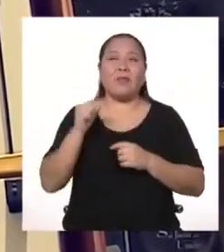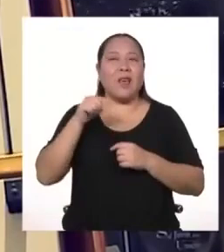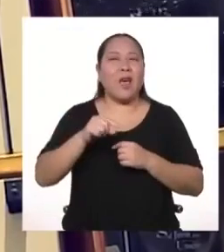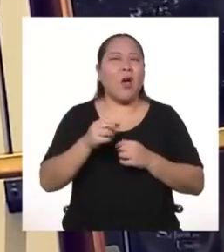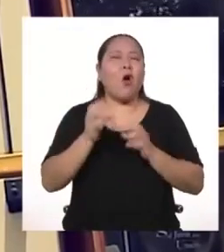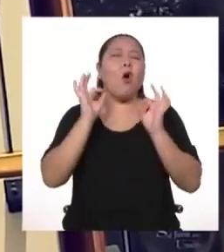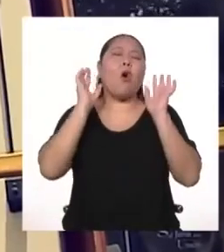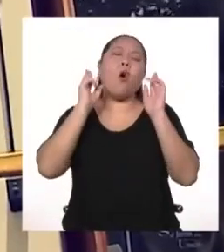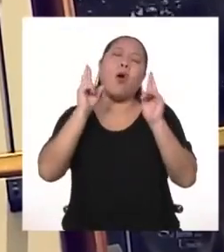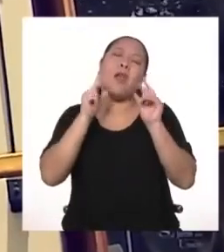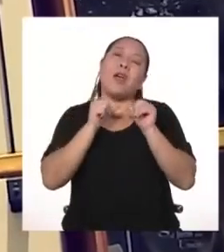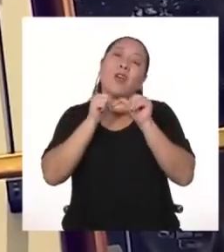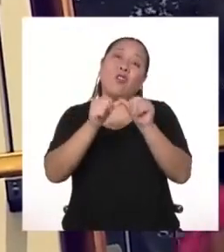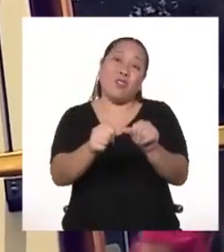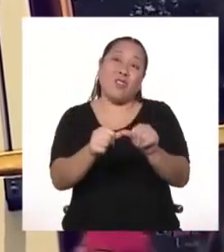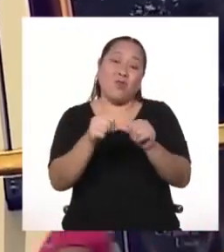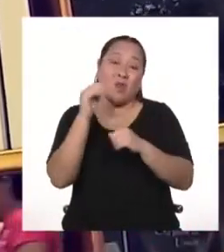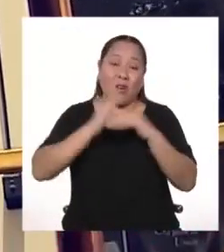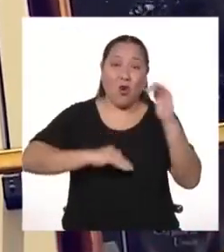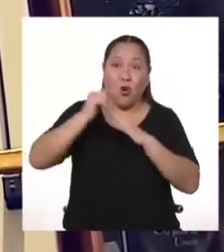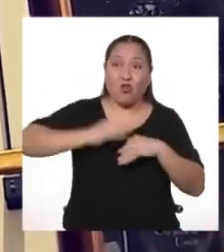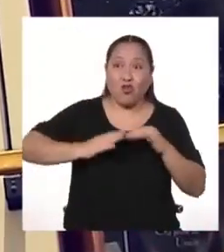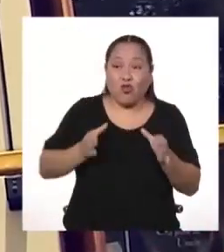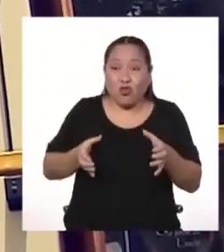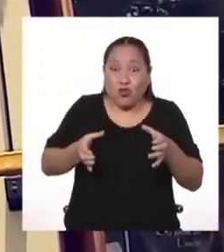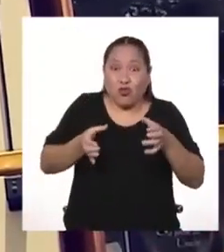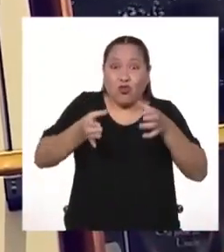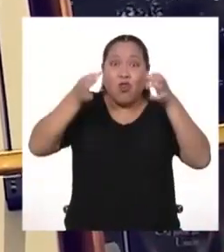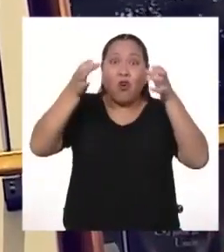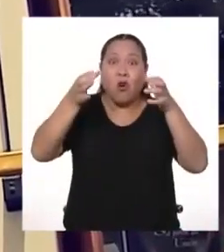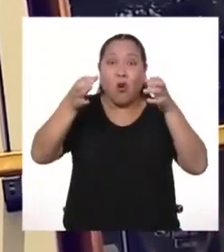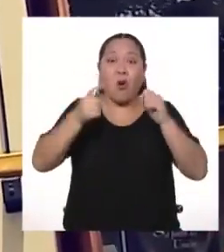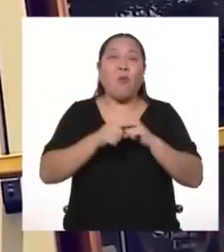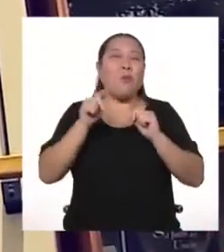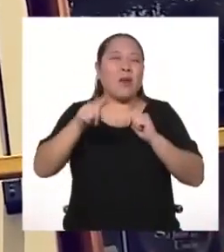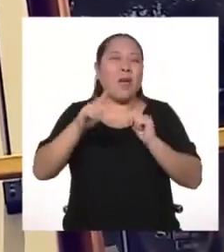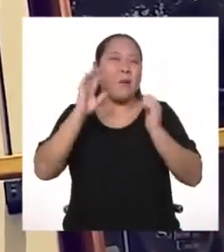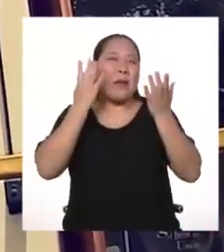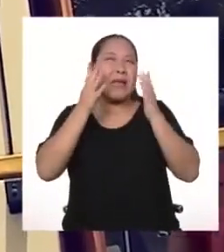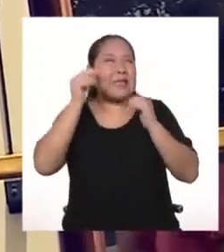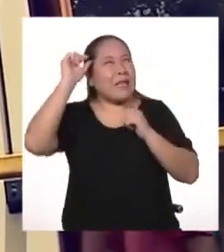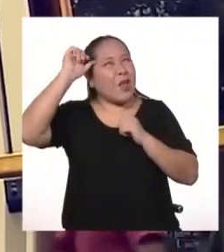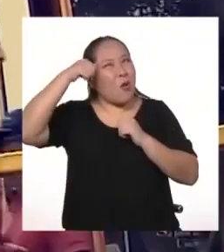esa aura mítica que envolvía la Lima de principios del siglo pasado.